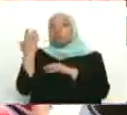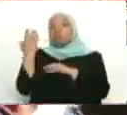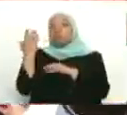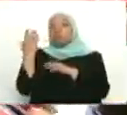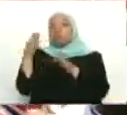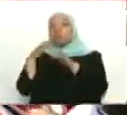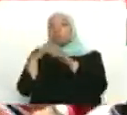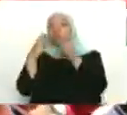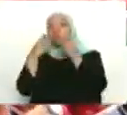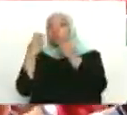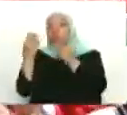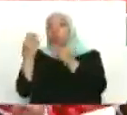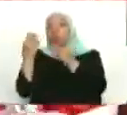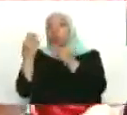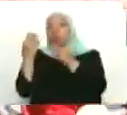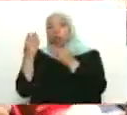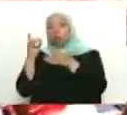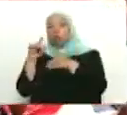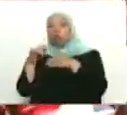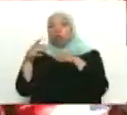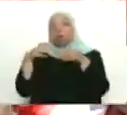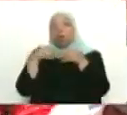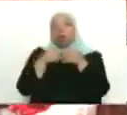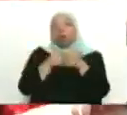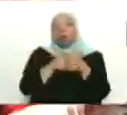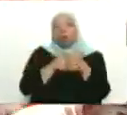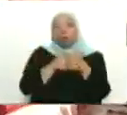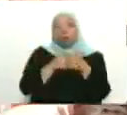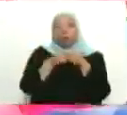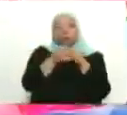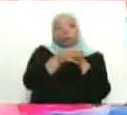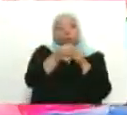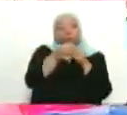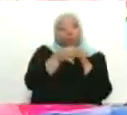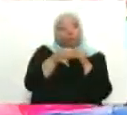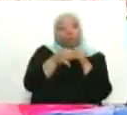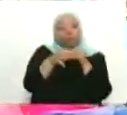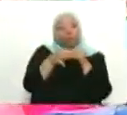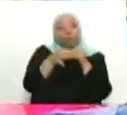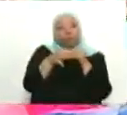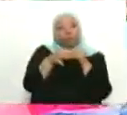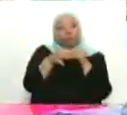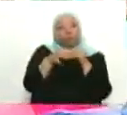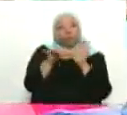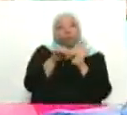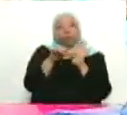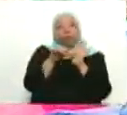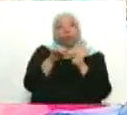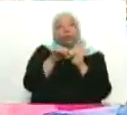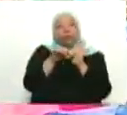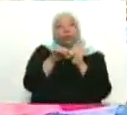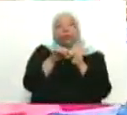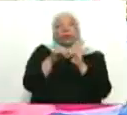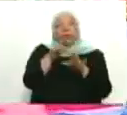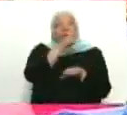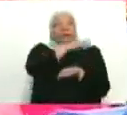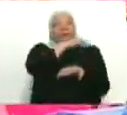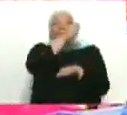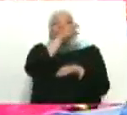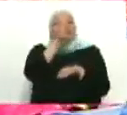Están aquí. También nos acompañan de los municipios vecinos los dirigentes de